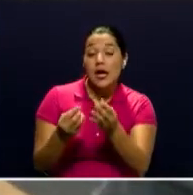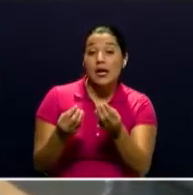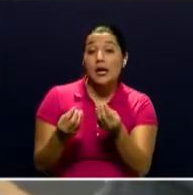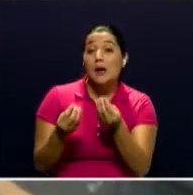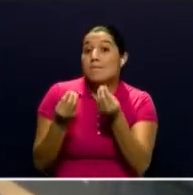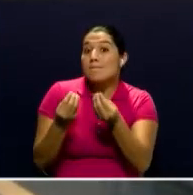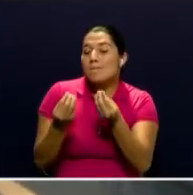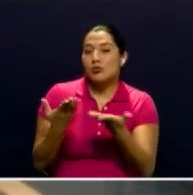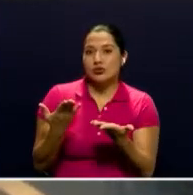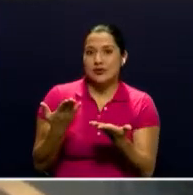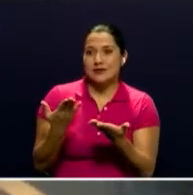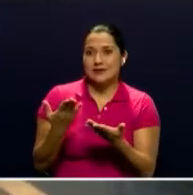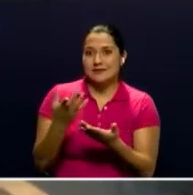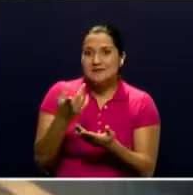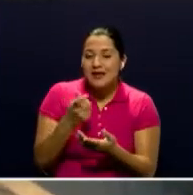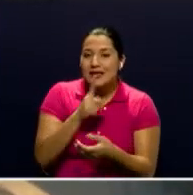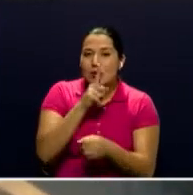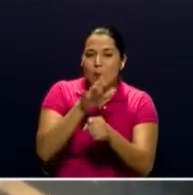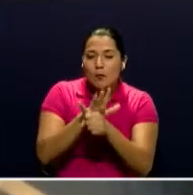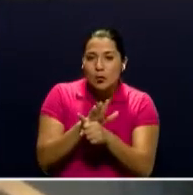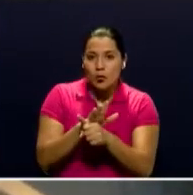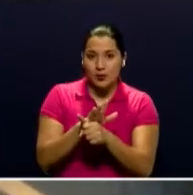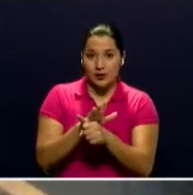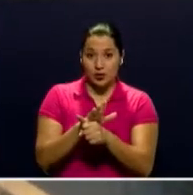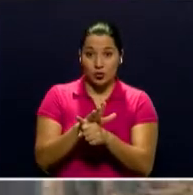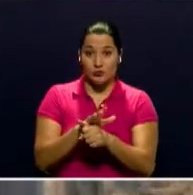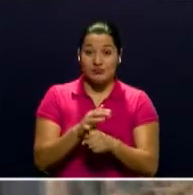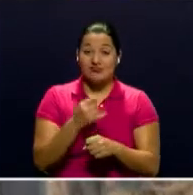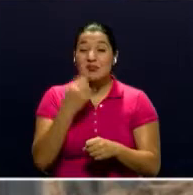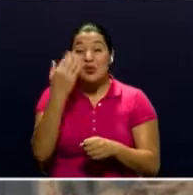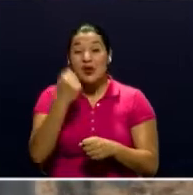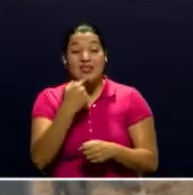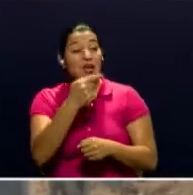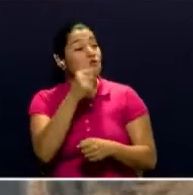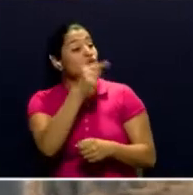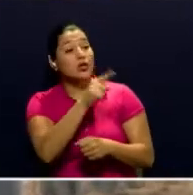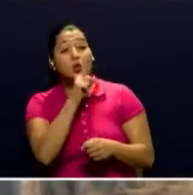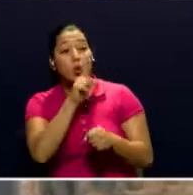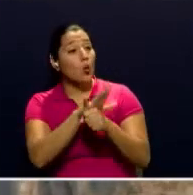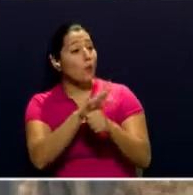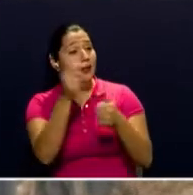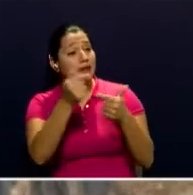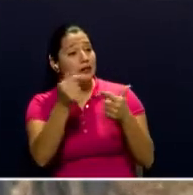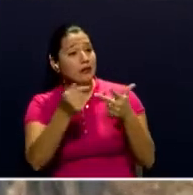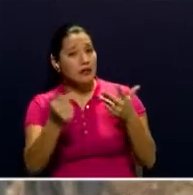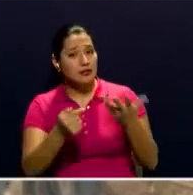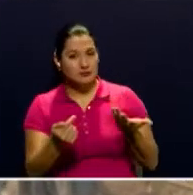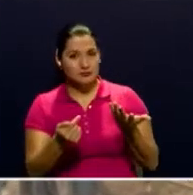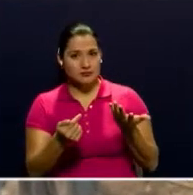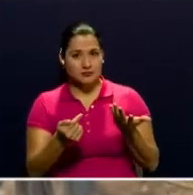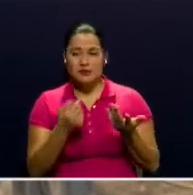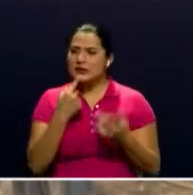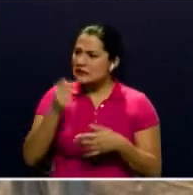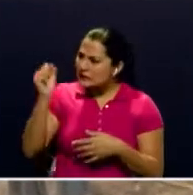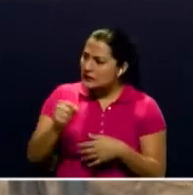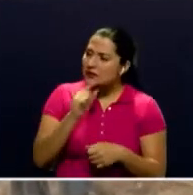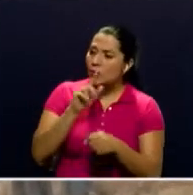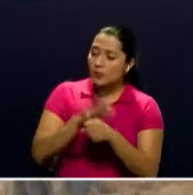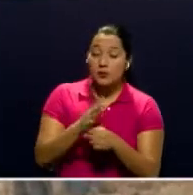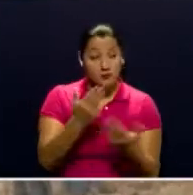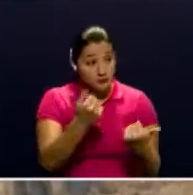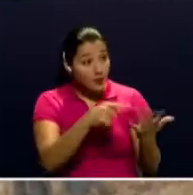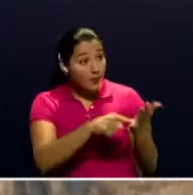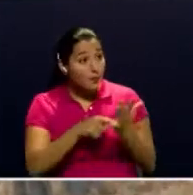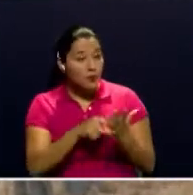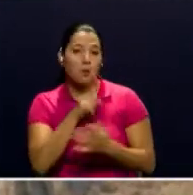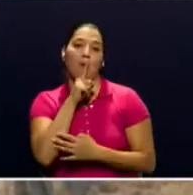incumplimientos atribuidos a sus ofertas en sede administrativa, lo que les restó legitimación para continuar el